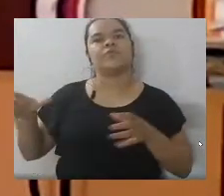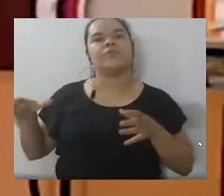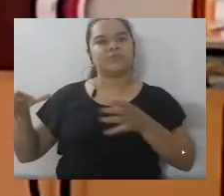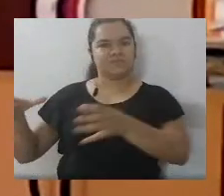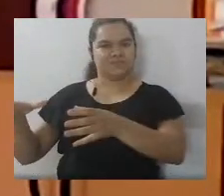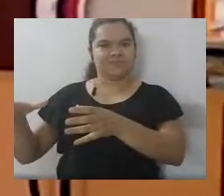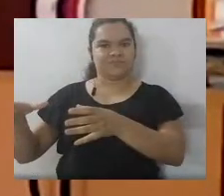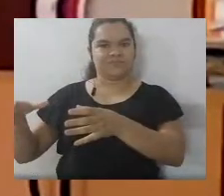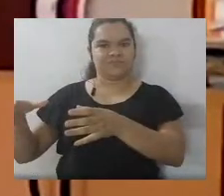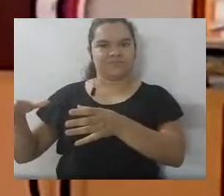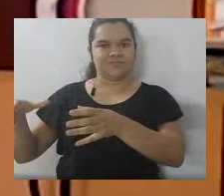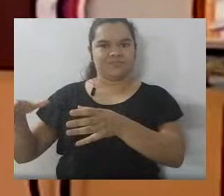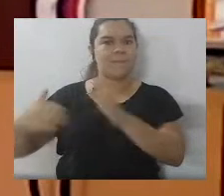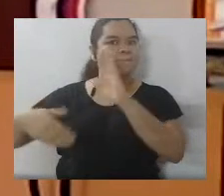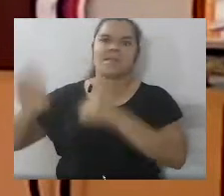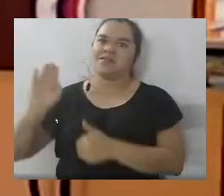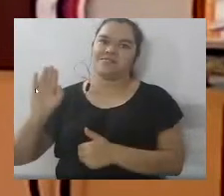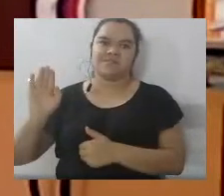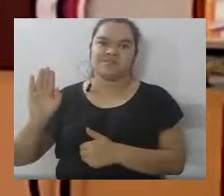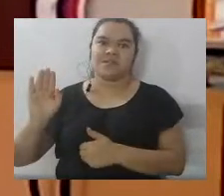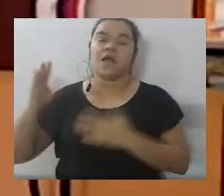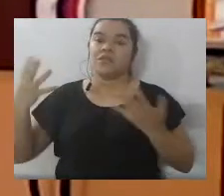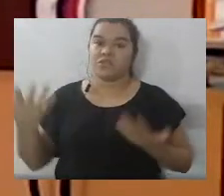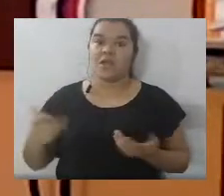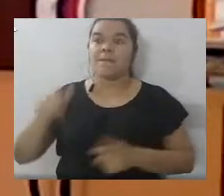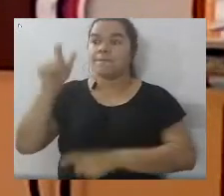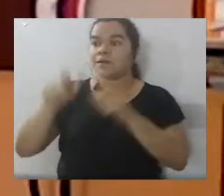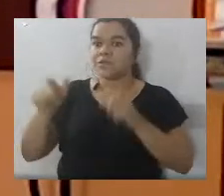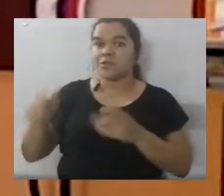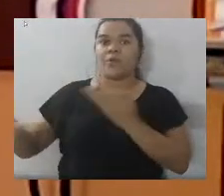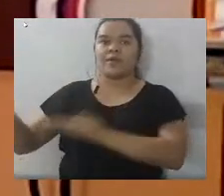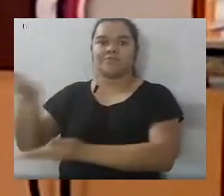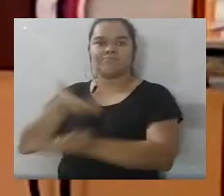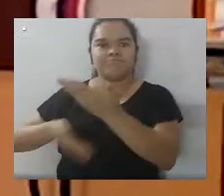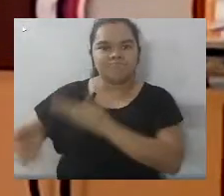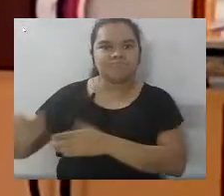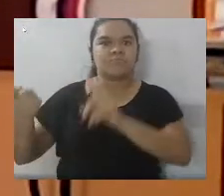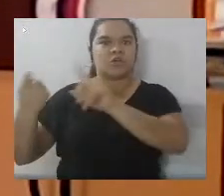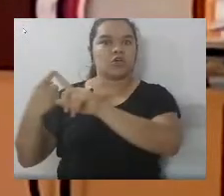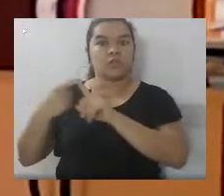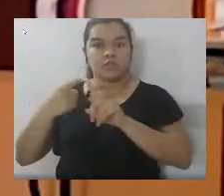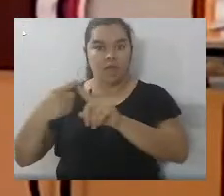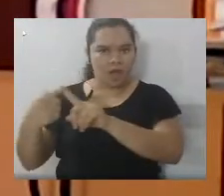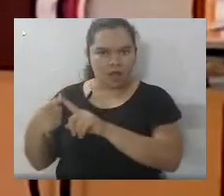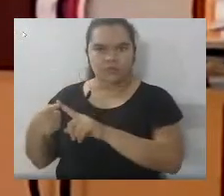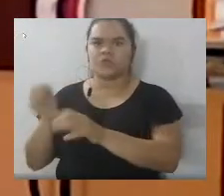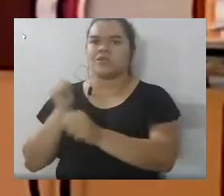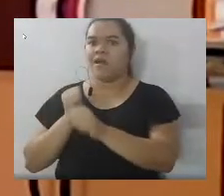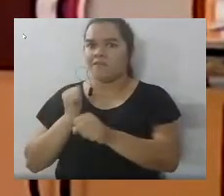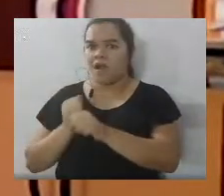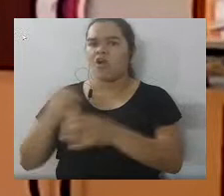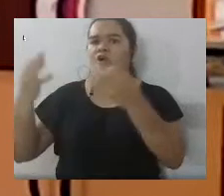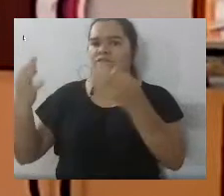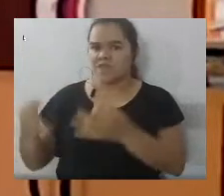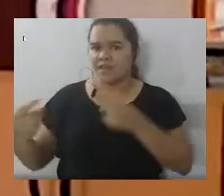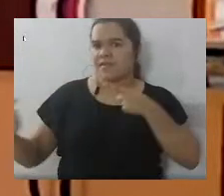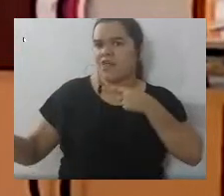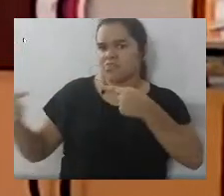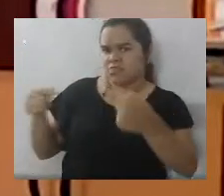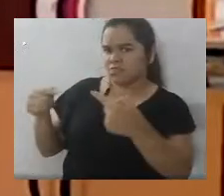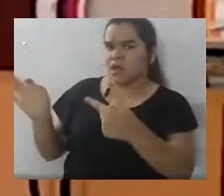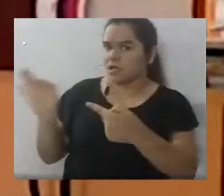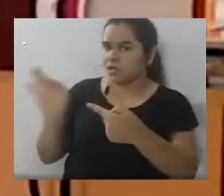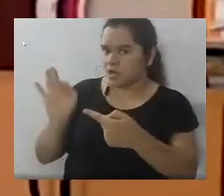otras personas. Y para interactuar permanentemente con otras personas y que esa interacción sea